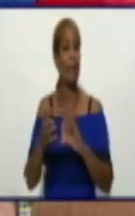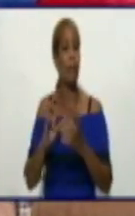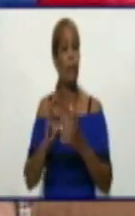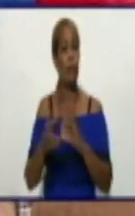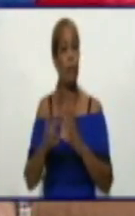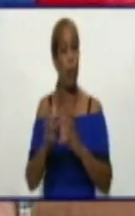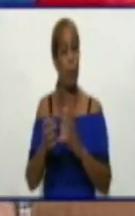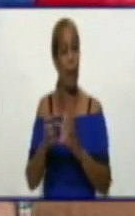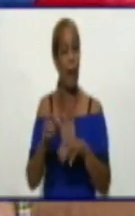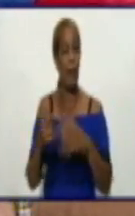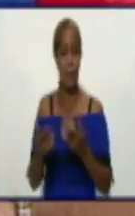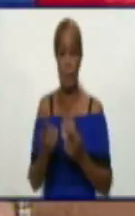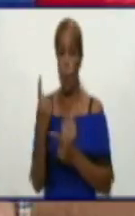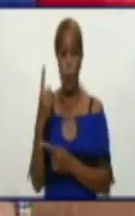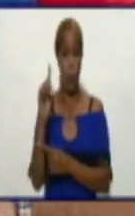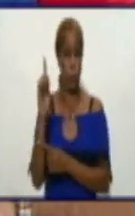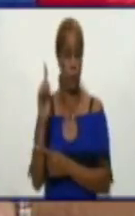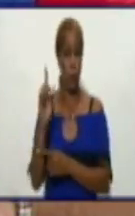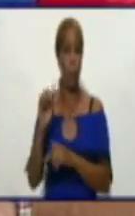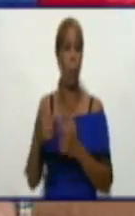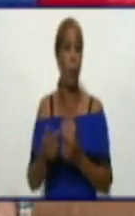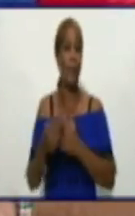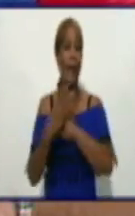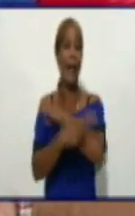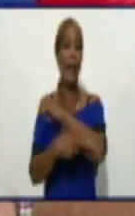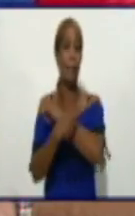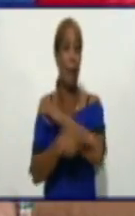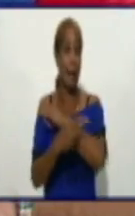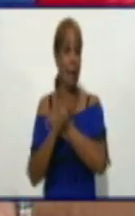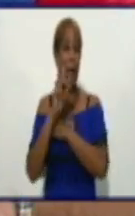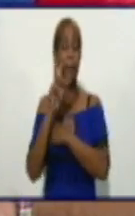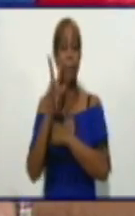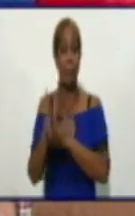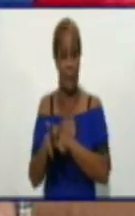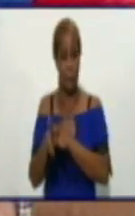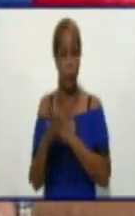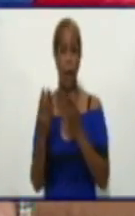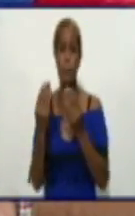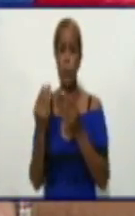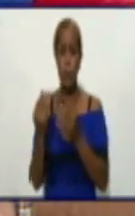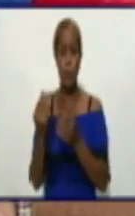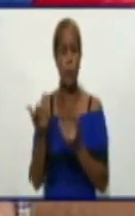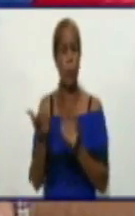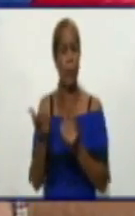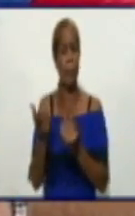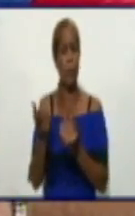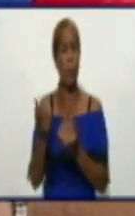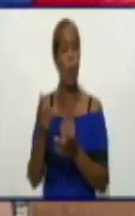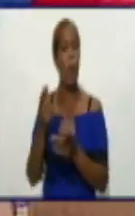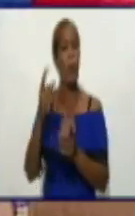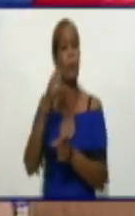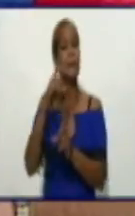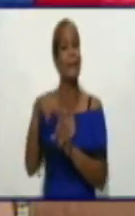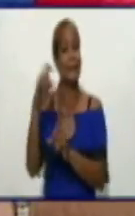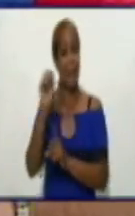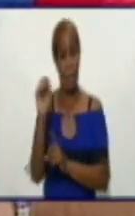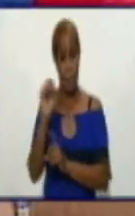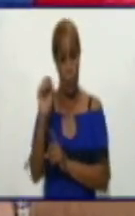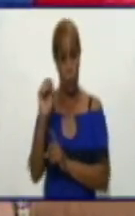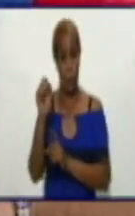partir de que el país se percata de que hay muchos medios de transporte que están circulando en los diferentes barrios, en las diferentes comunidades, y que no